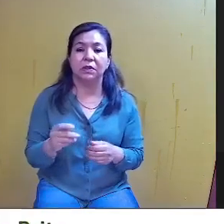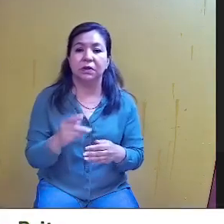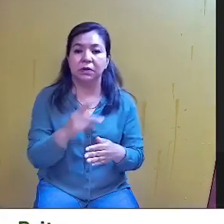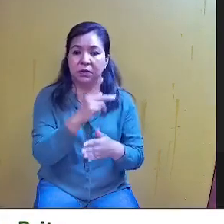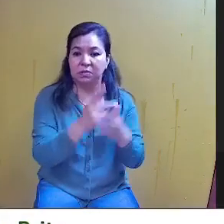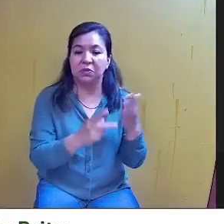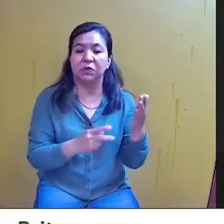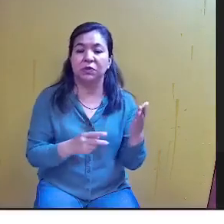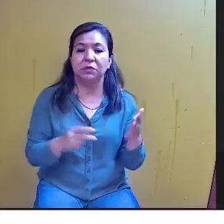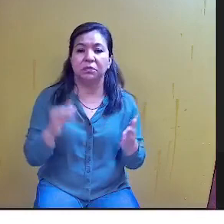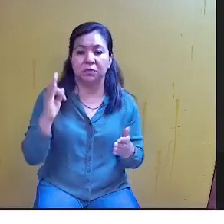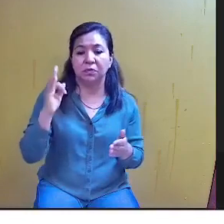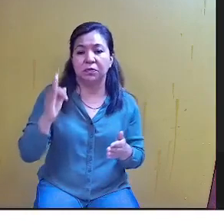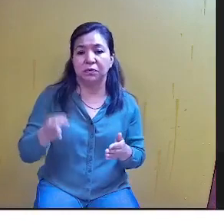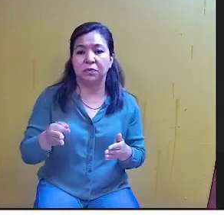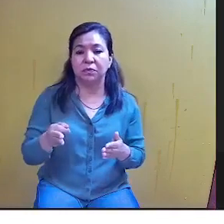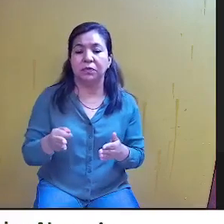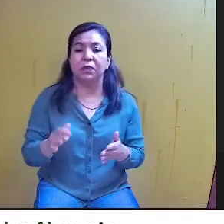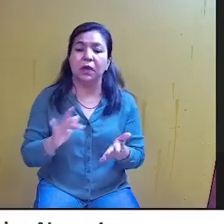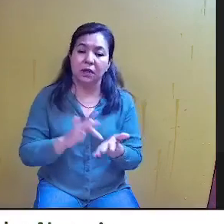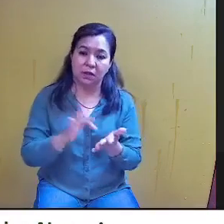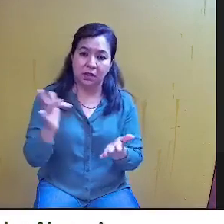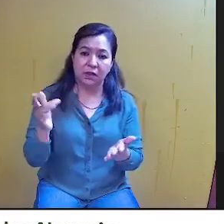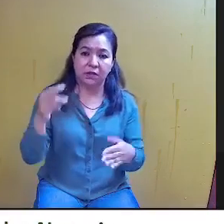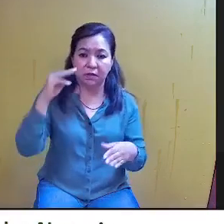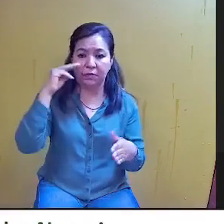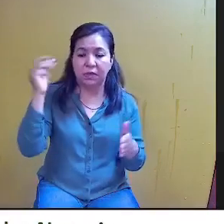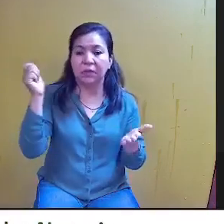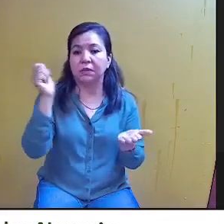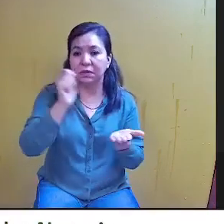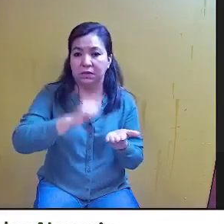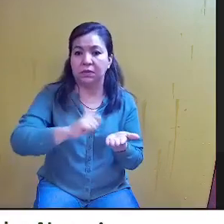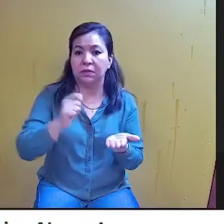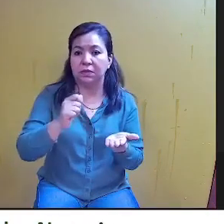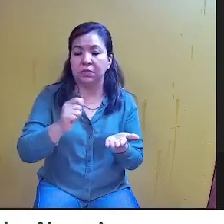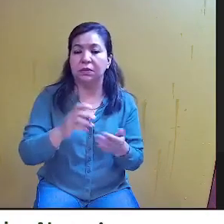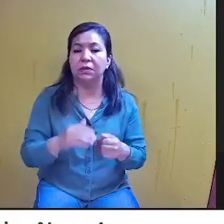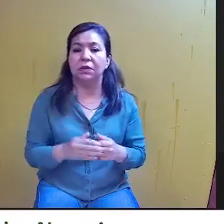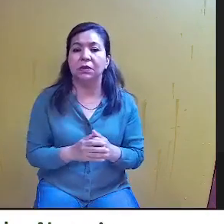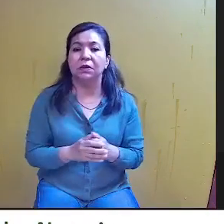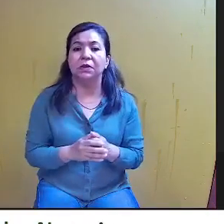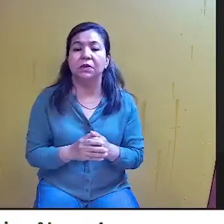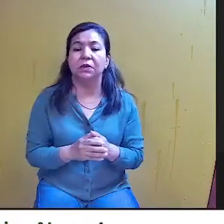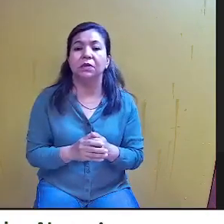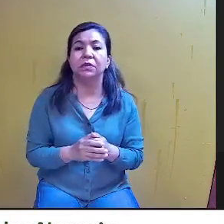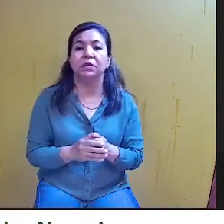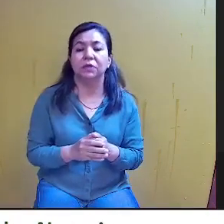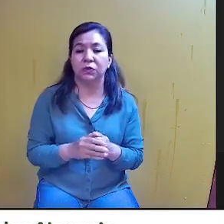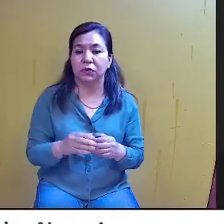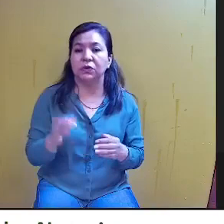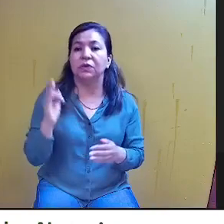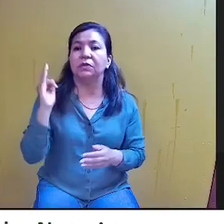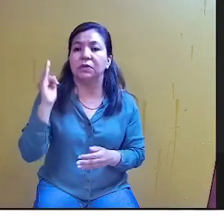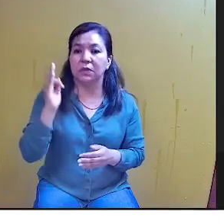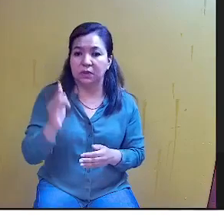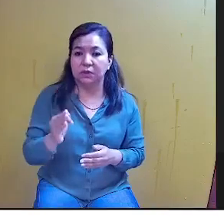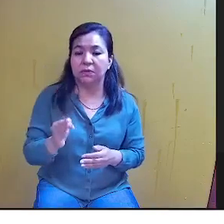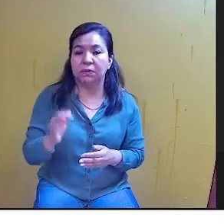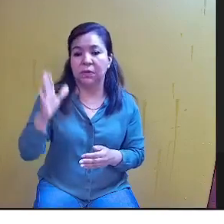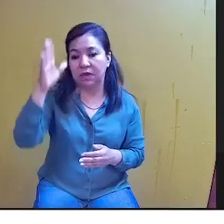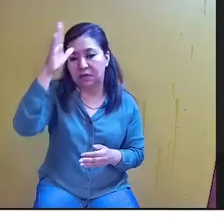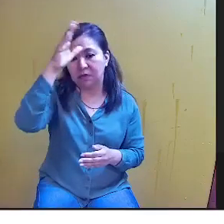proyecto. Gracias, magistrada. Magistrada presidenta, magistrado, el proyecto de resolución fue aprobado por unanimidad de votos.